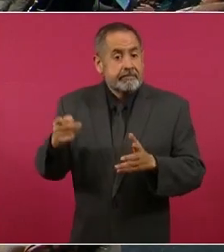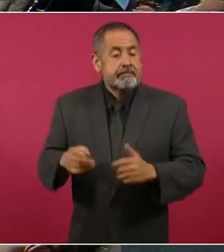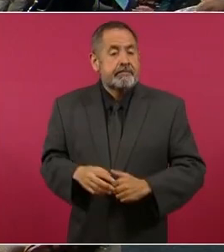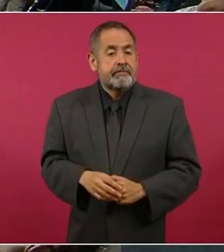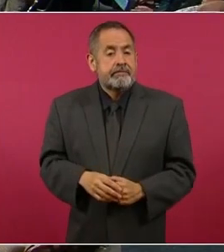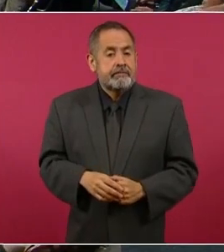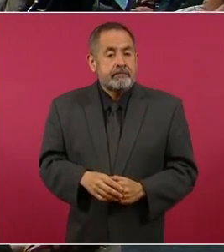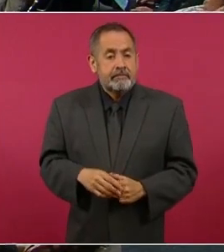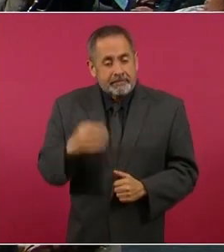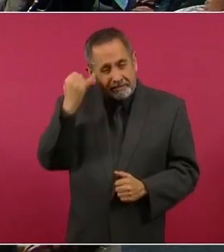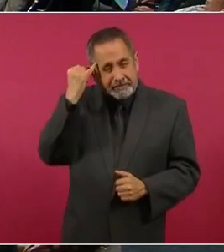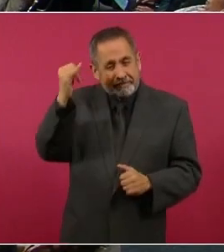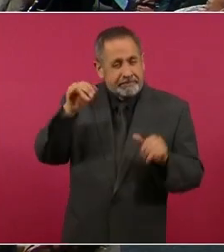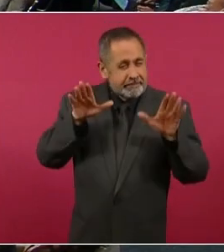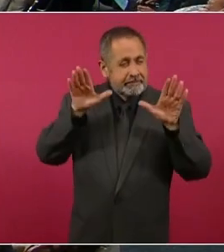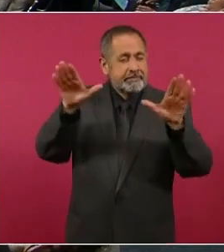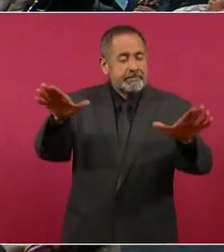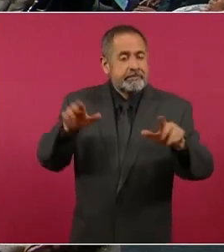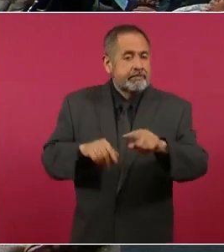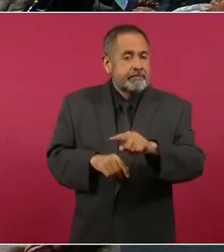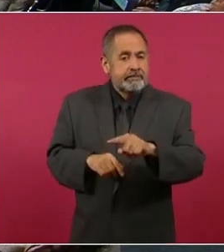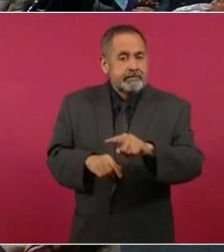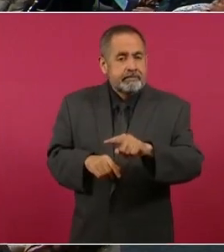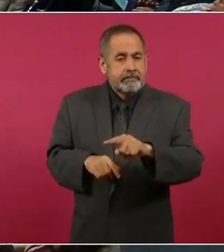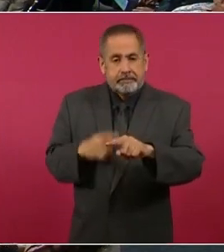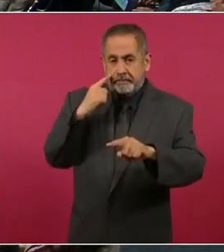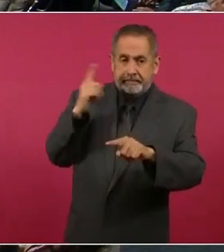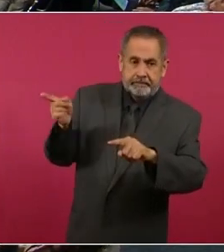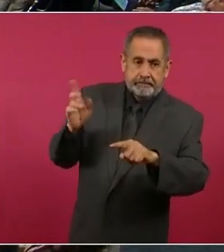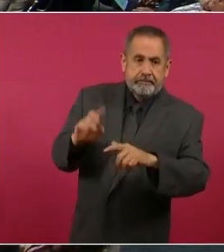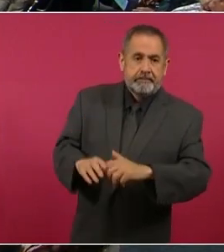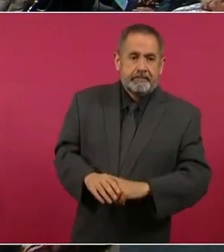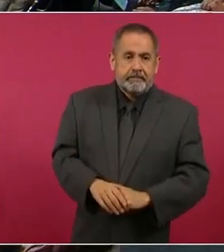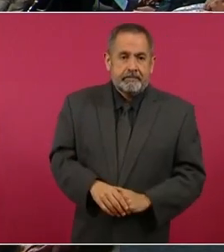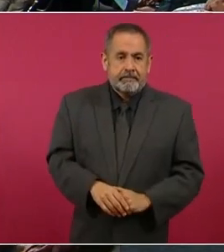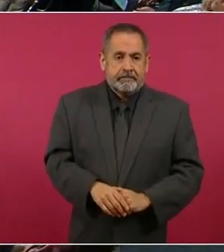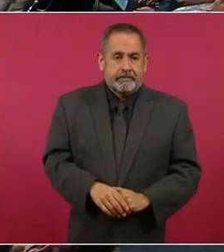Imagínense un avión. Ahí está ya.